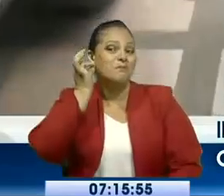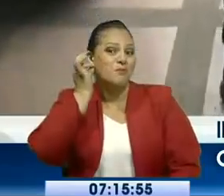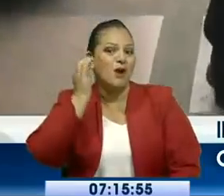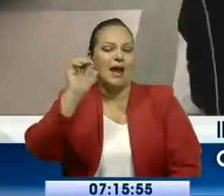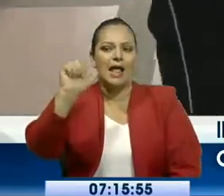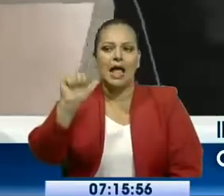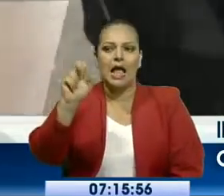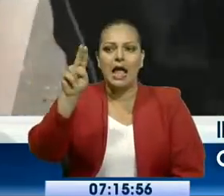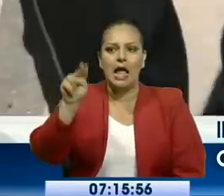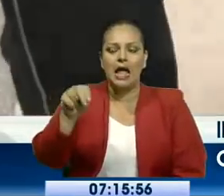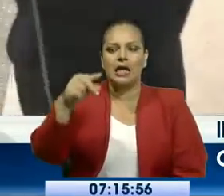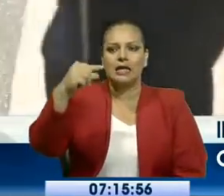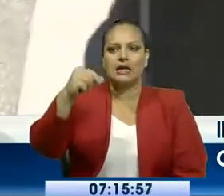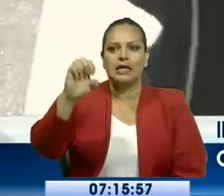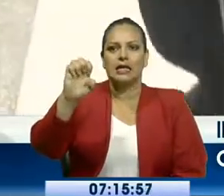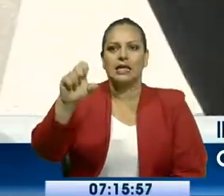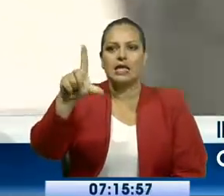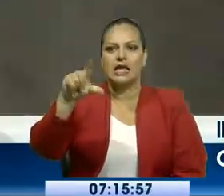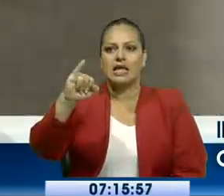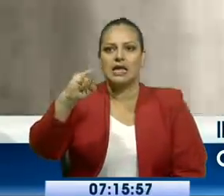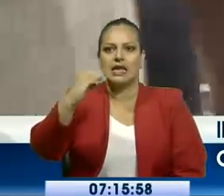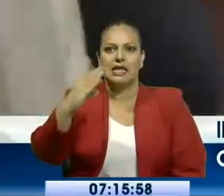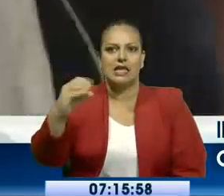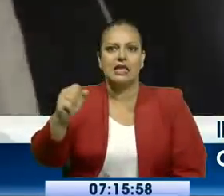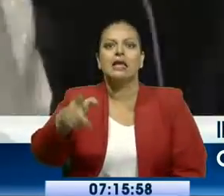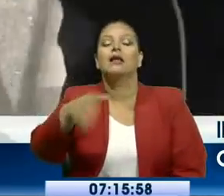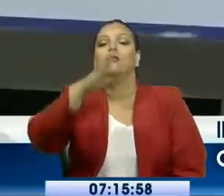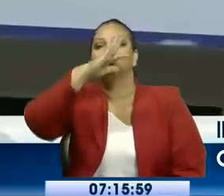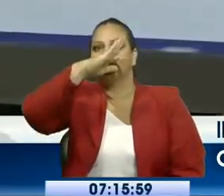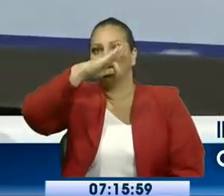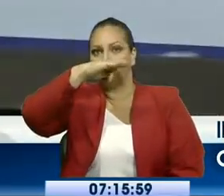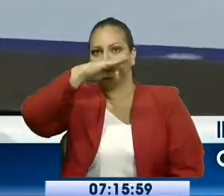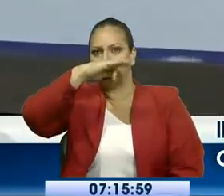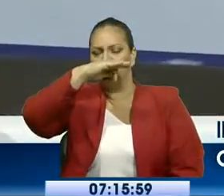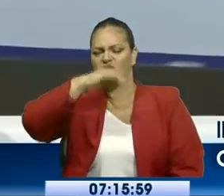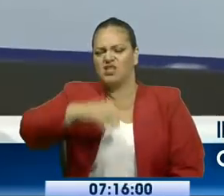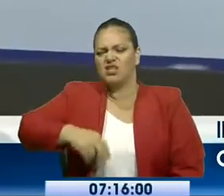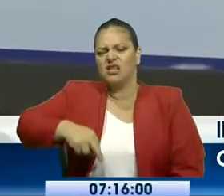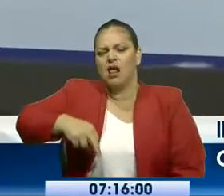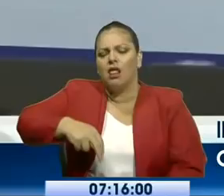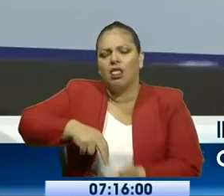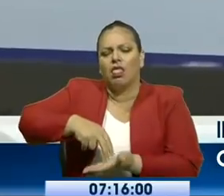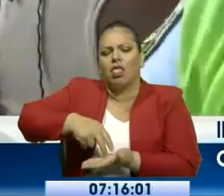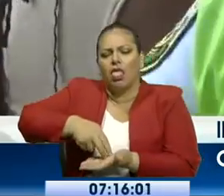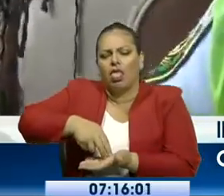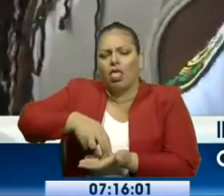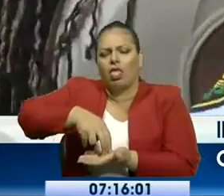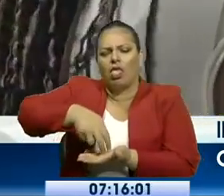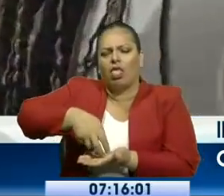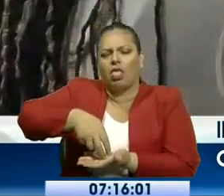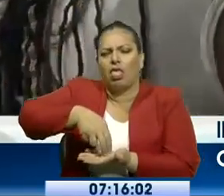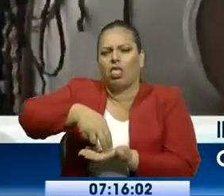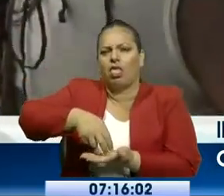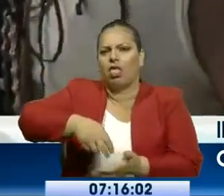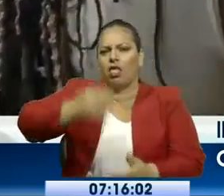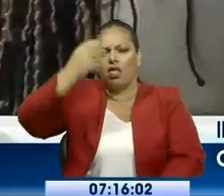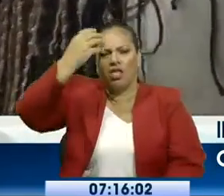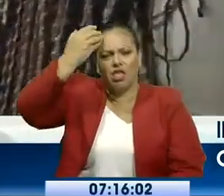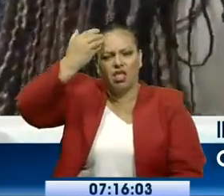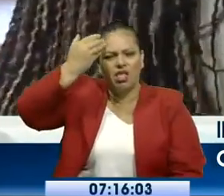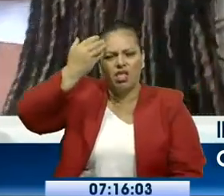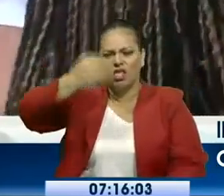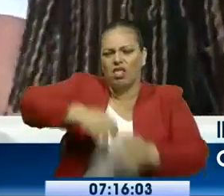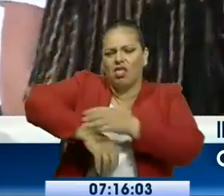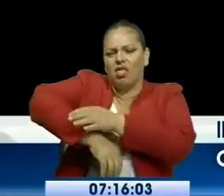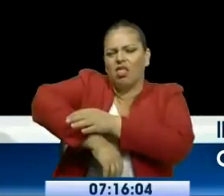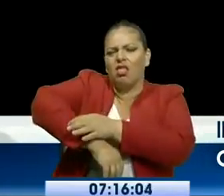Física y emocionalmente, llegó la agente Angélica Martínez a esta unidad fiscal de Manabí para dar su testimonio de